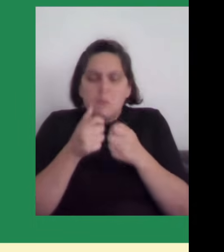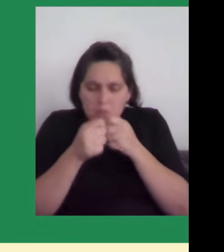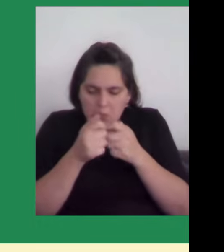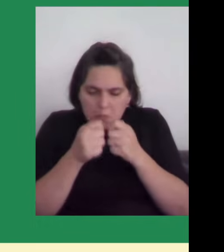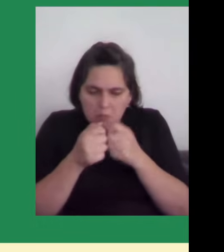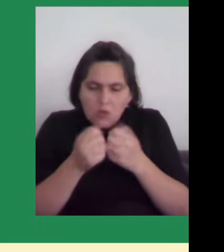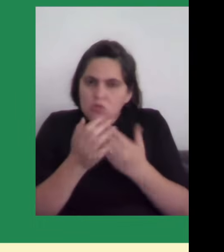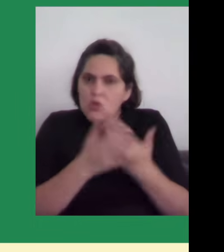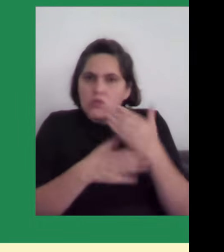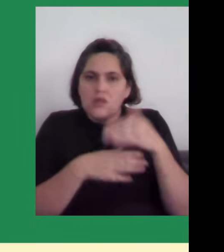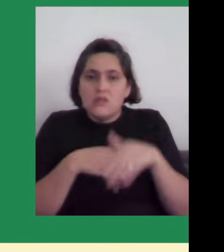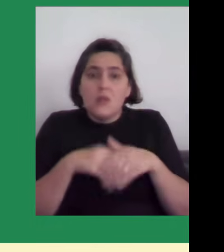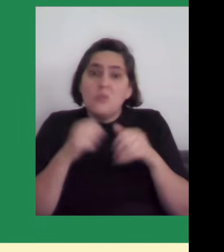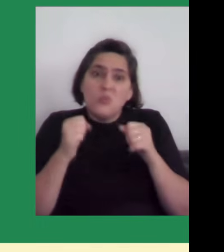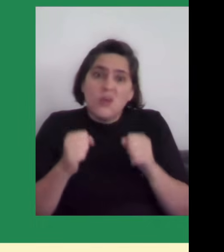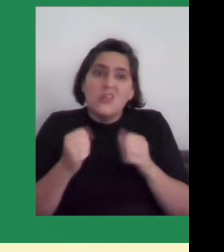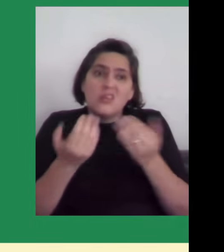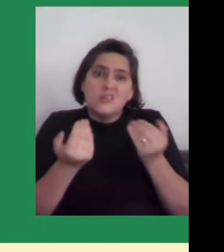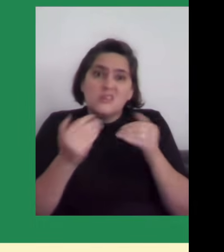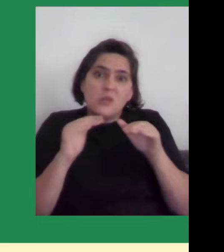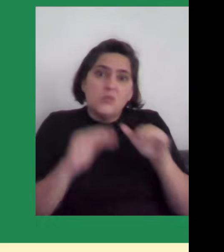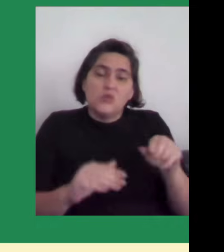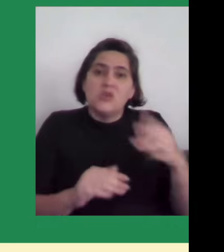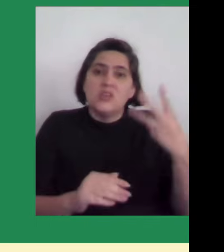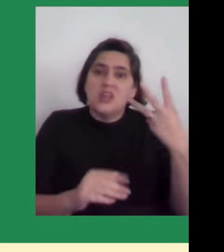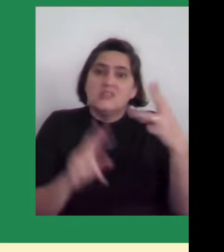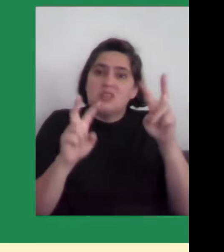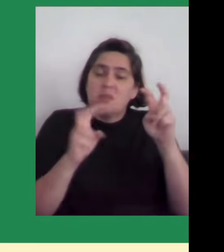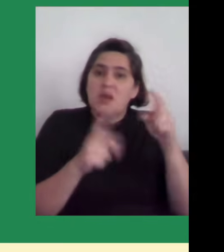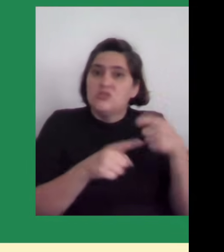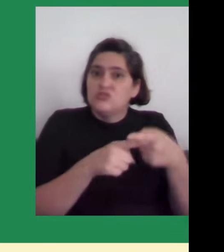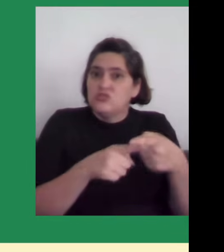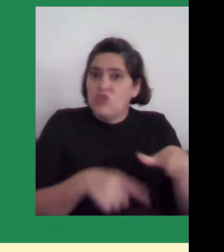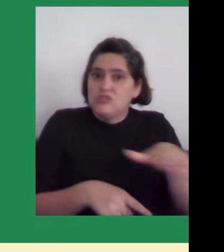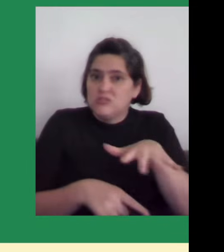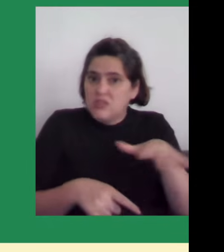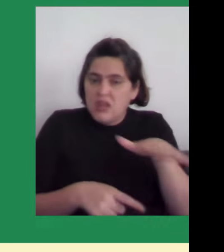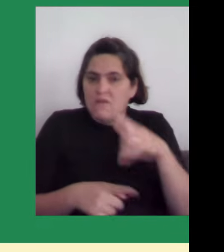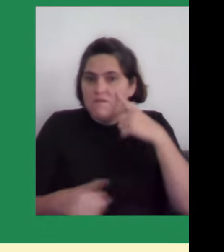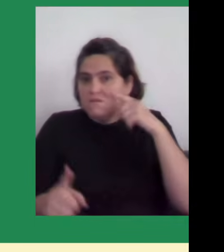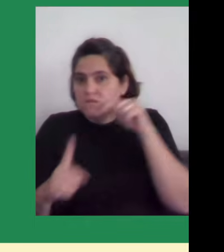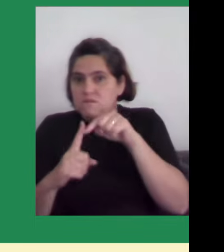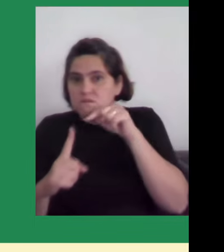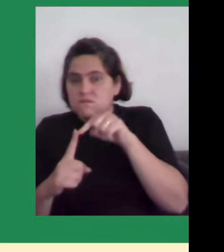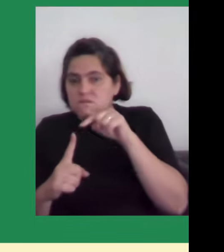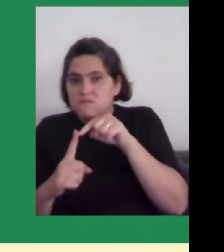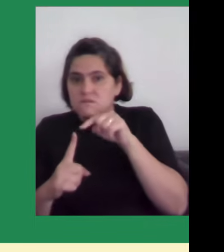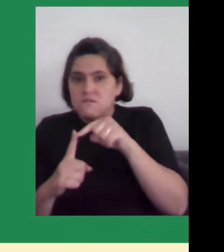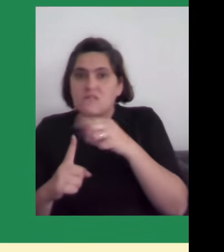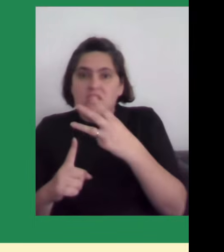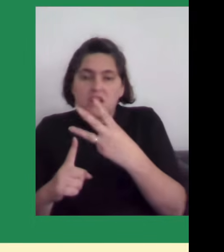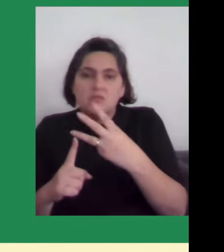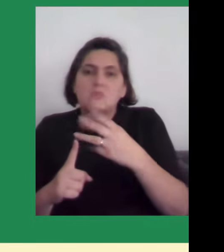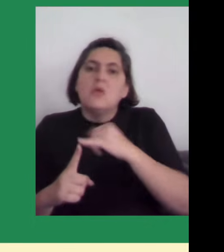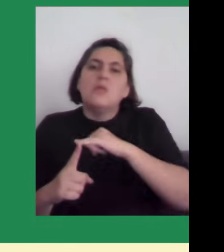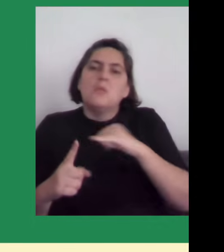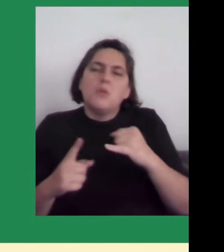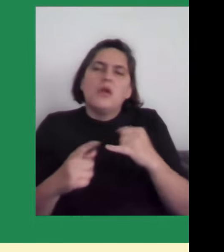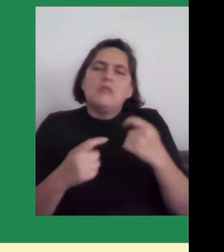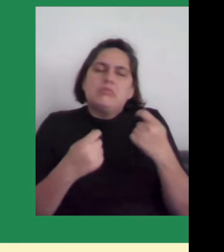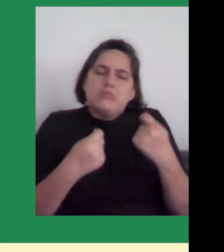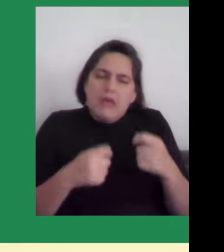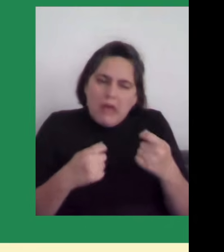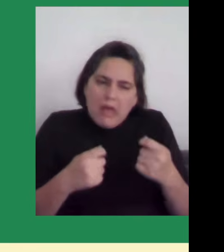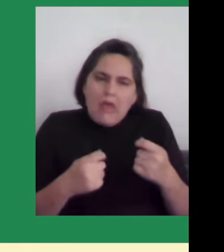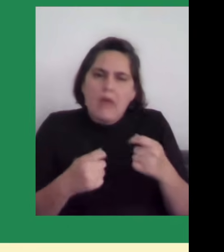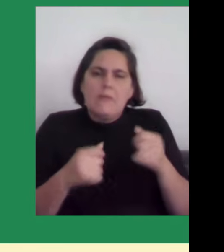nivel 3 necesidad de apoyo en el área social y en los intereses restrictivos y repetitivos, pero después de la terapia, después del jardín